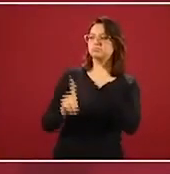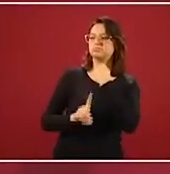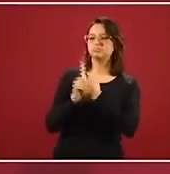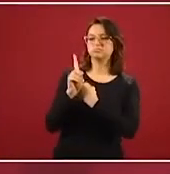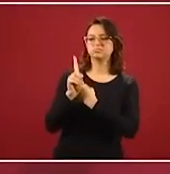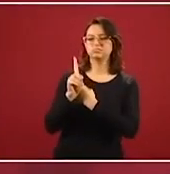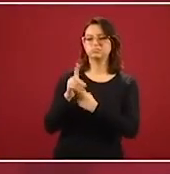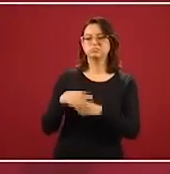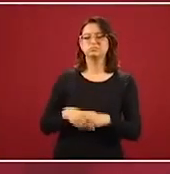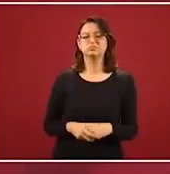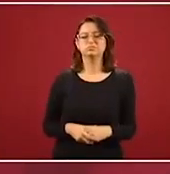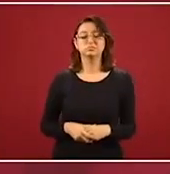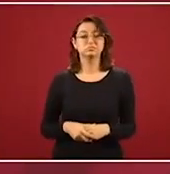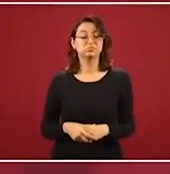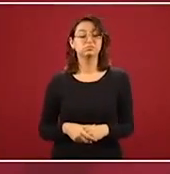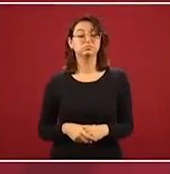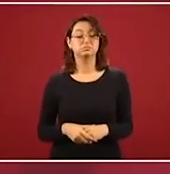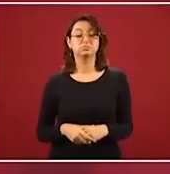en su familia,